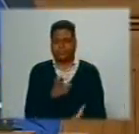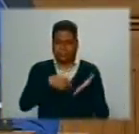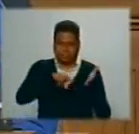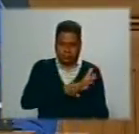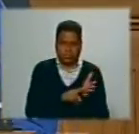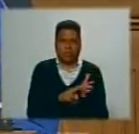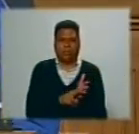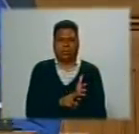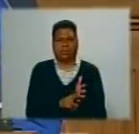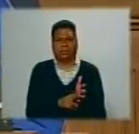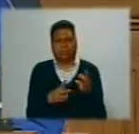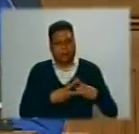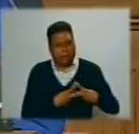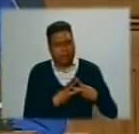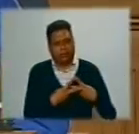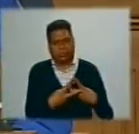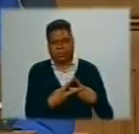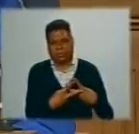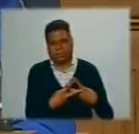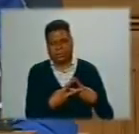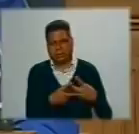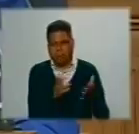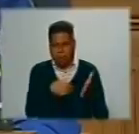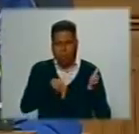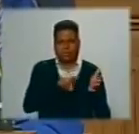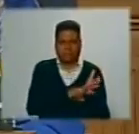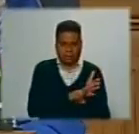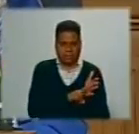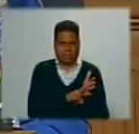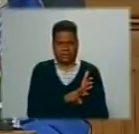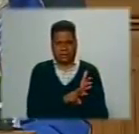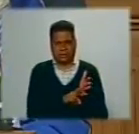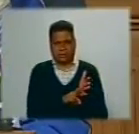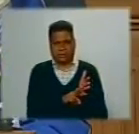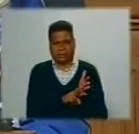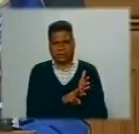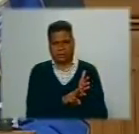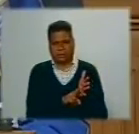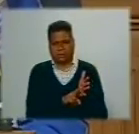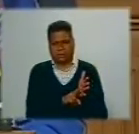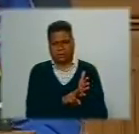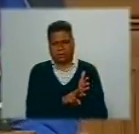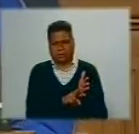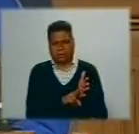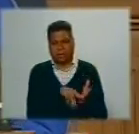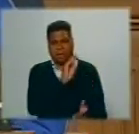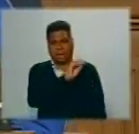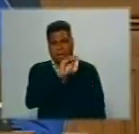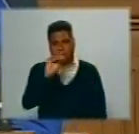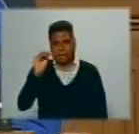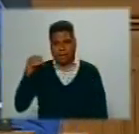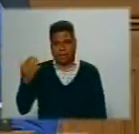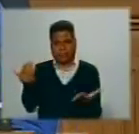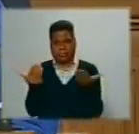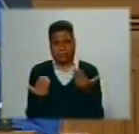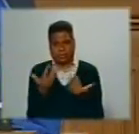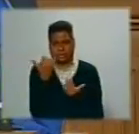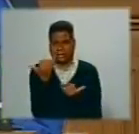voluntad, que ratifica la convocatoria ya con